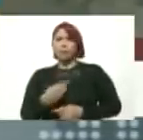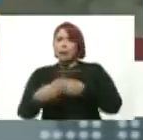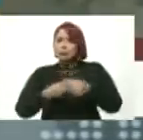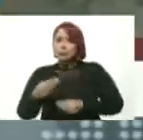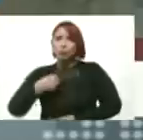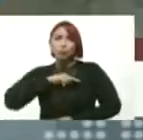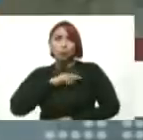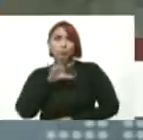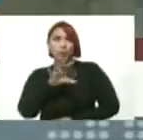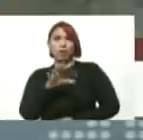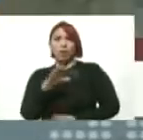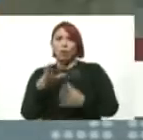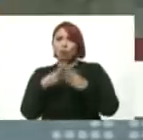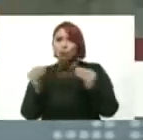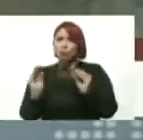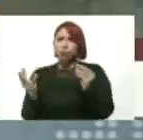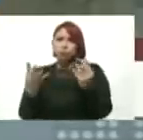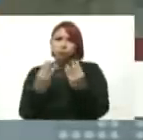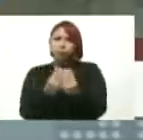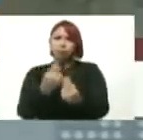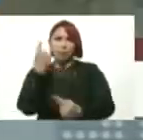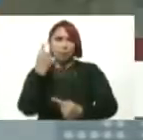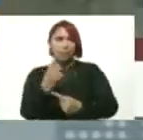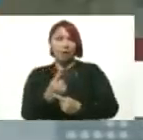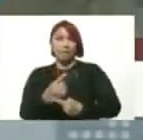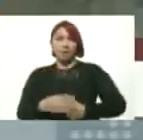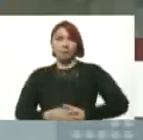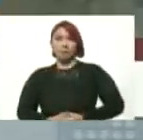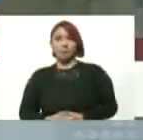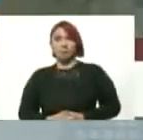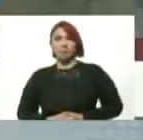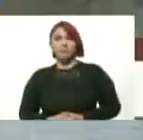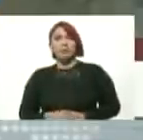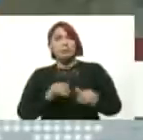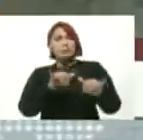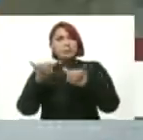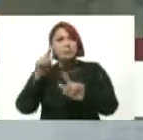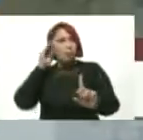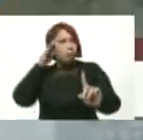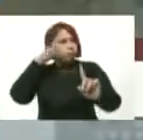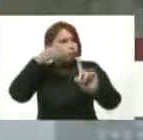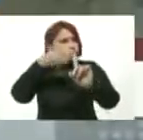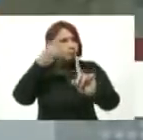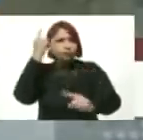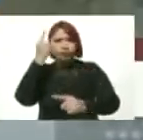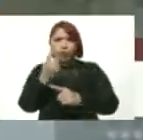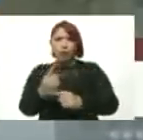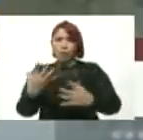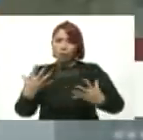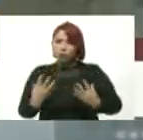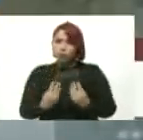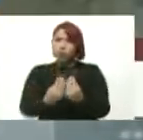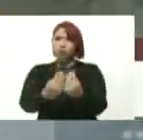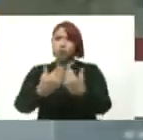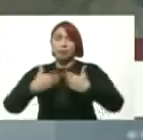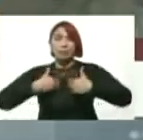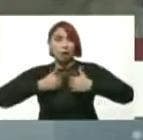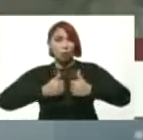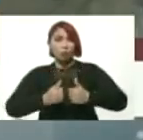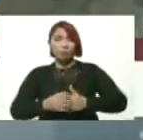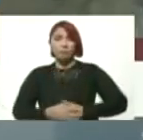todos juntos todos los venezolanos y venezolanas debemos remar hacia el mismo objetivo la salud